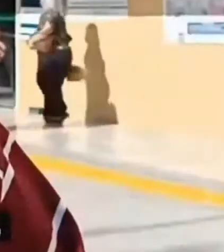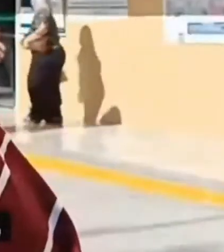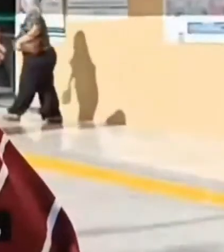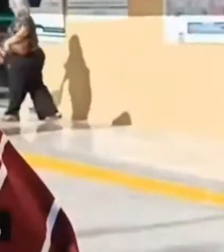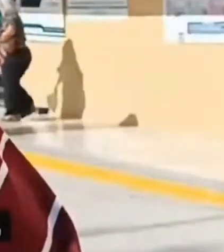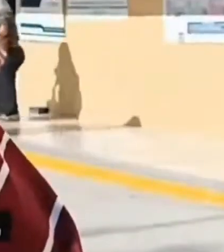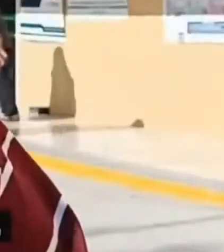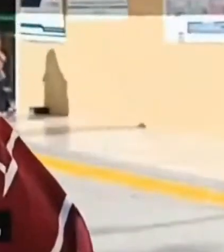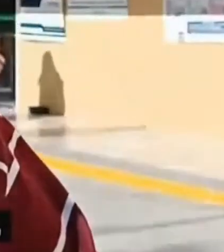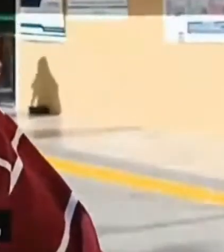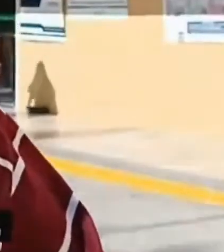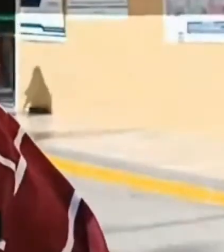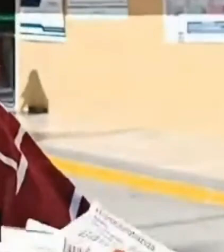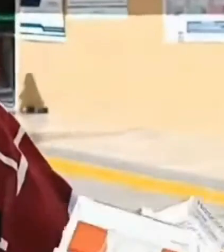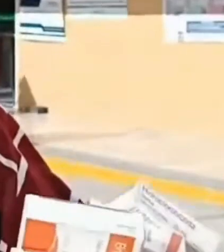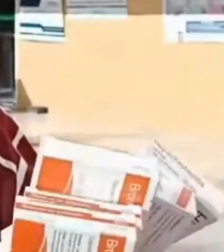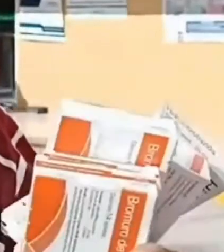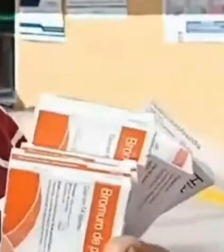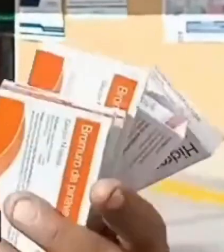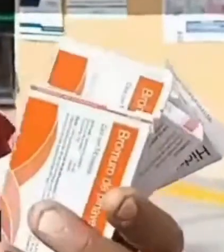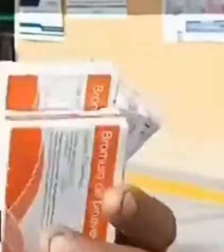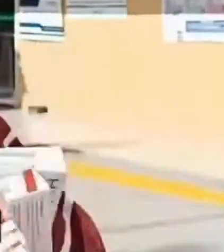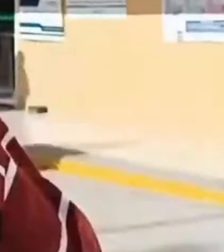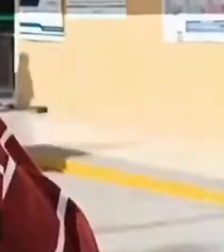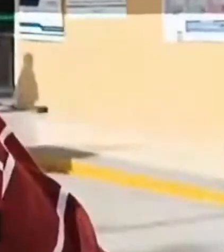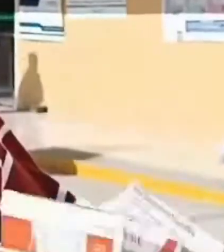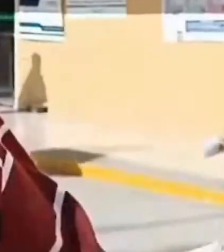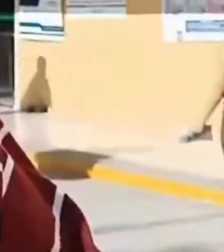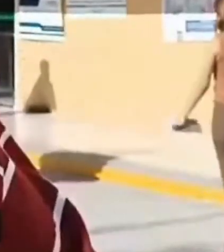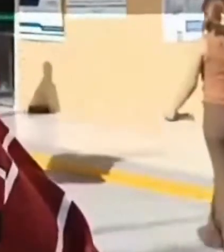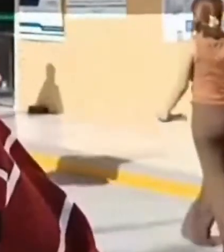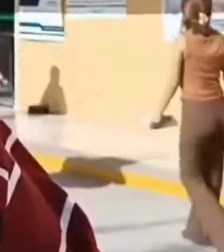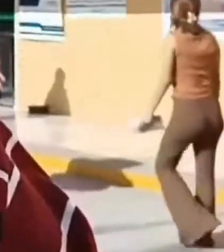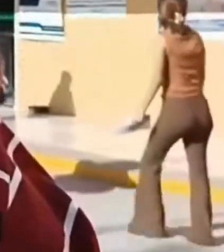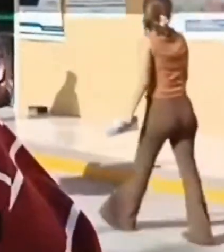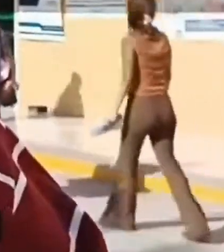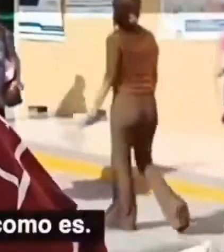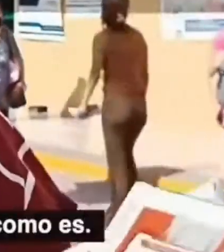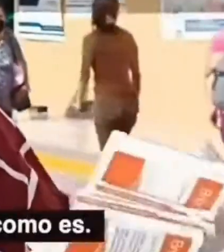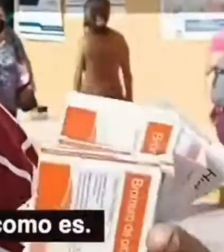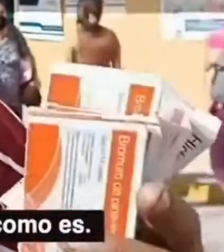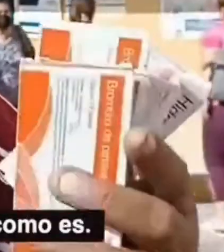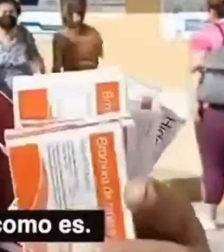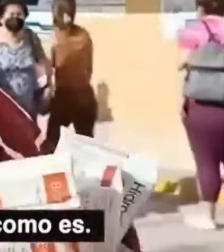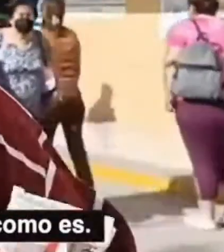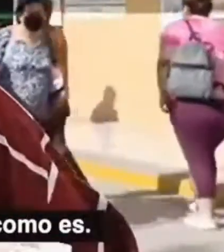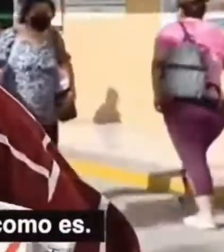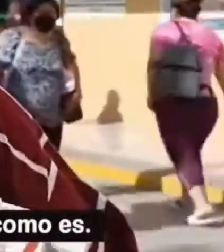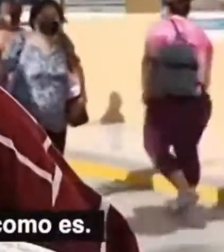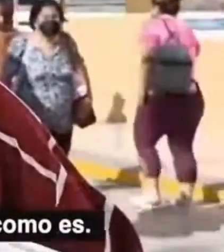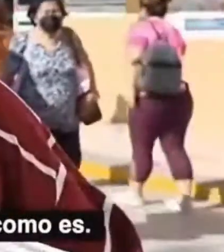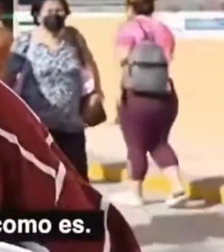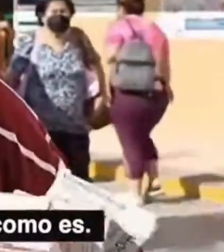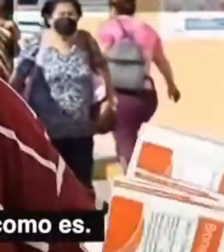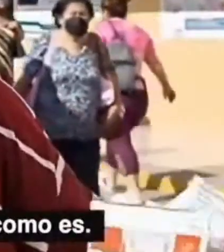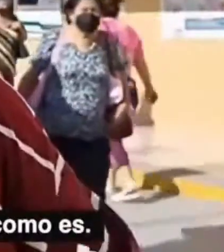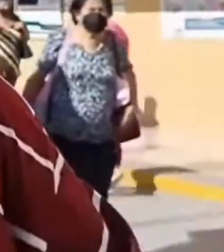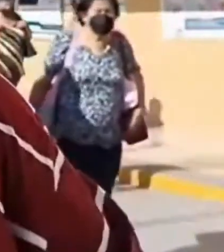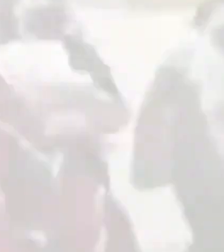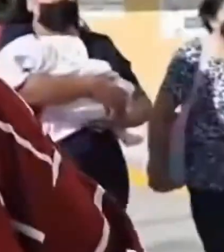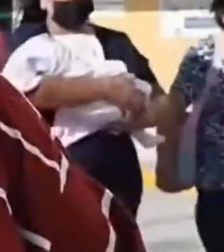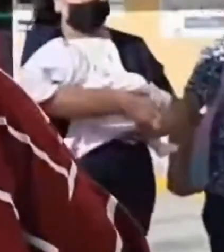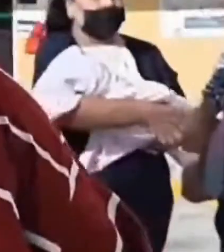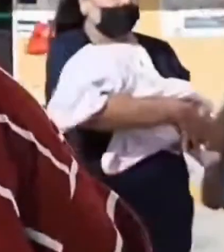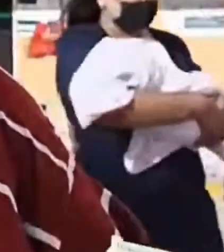hace tiempo sí teníamos desabasto, que sí nos mandaban sin medicamento, pero ahora sí nos están surtiendo todas las recetas como